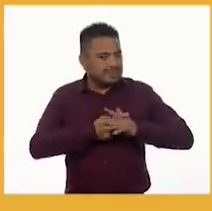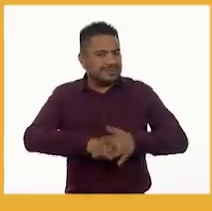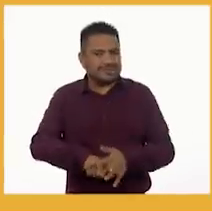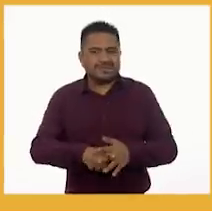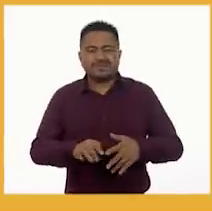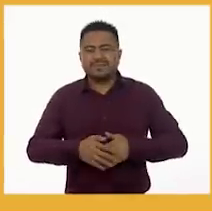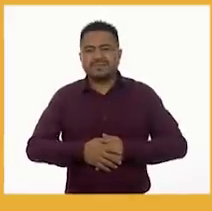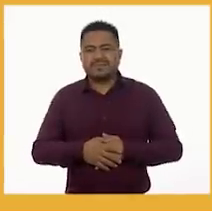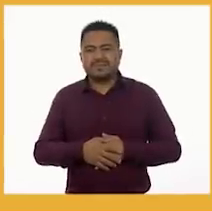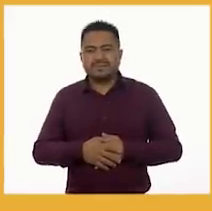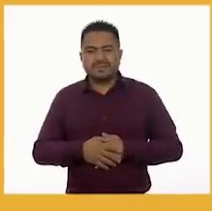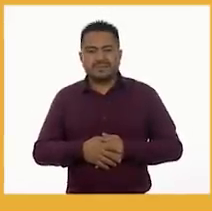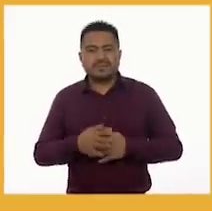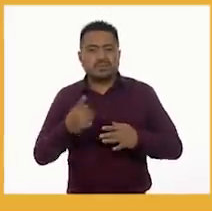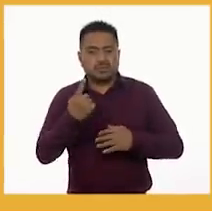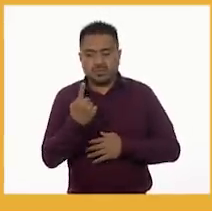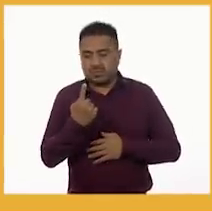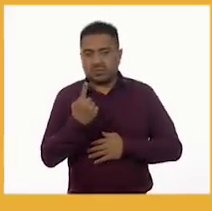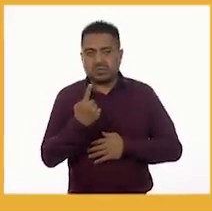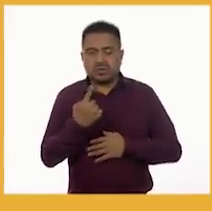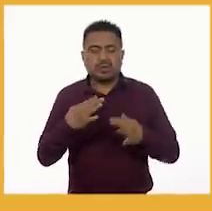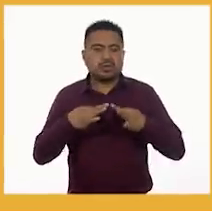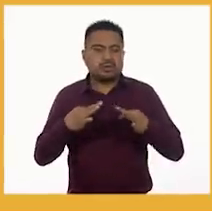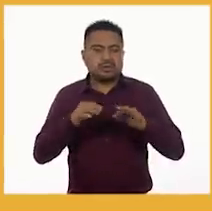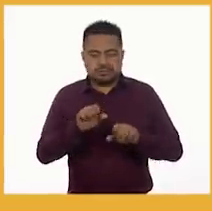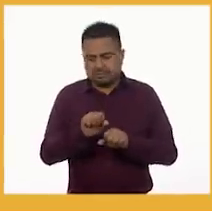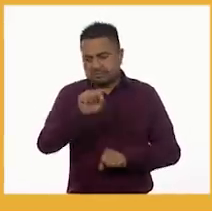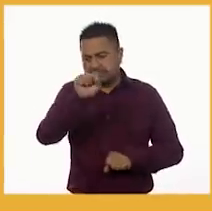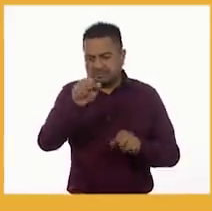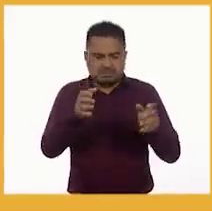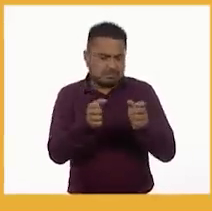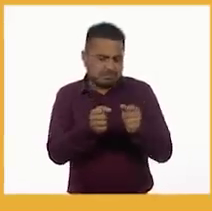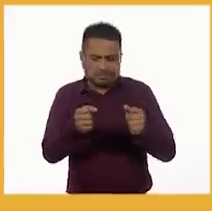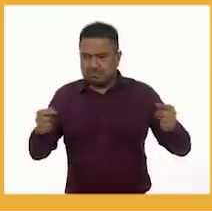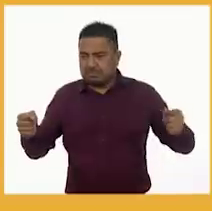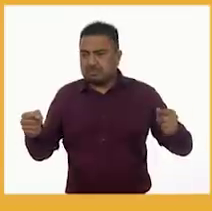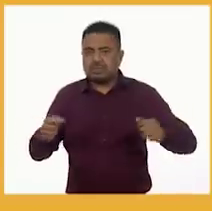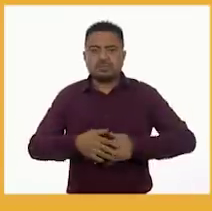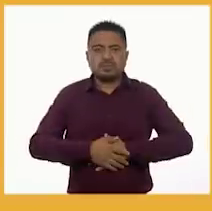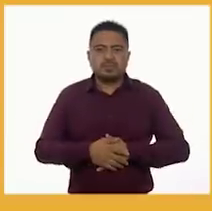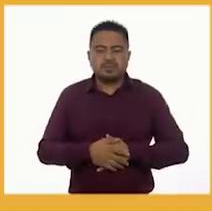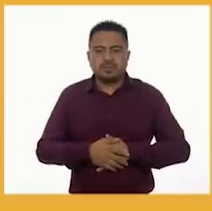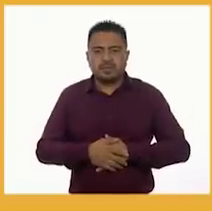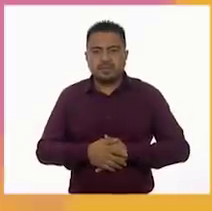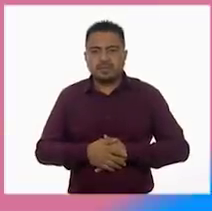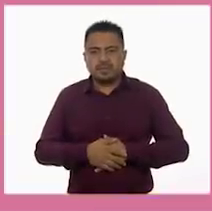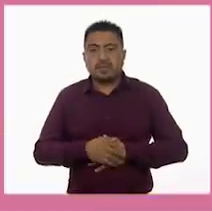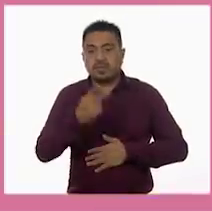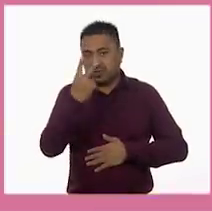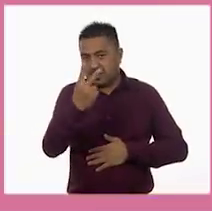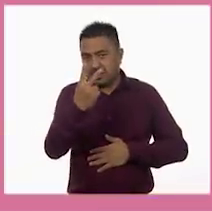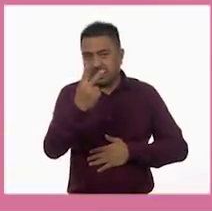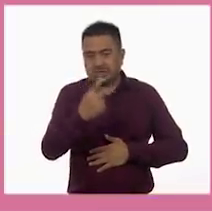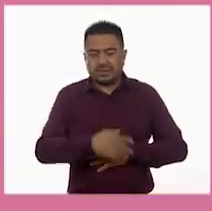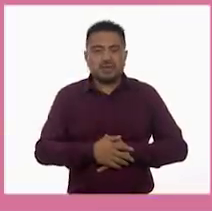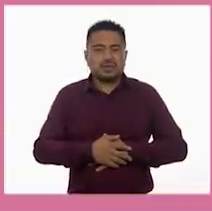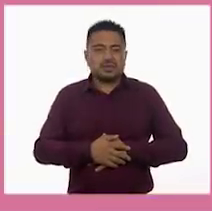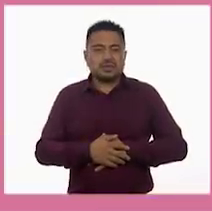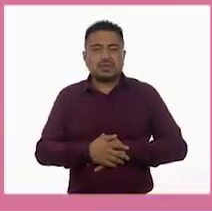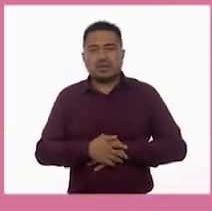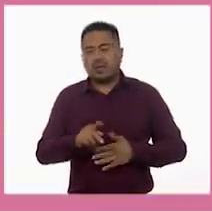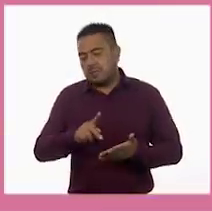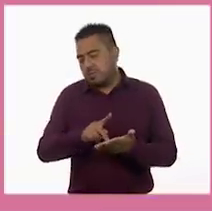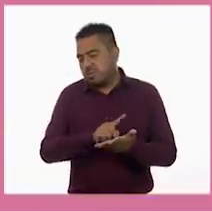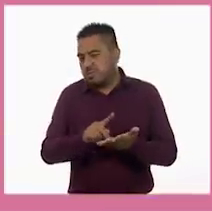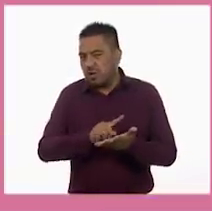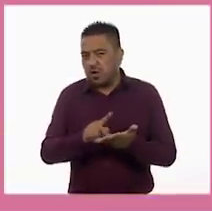¡Empecemos! 1. Estira la playera a lo largo y a lo ancho. 2. Marca con el